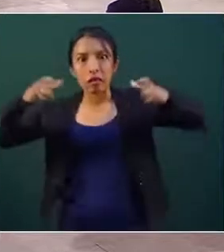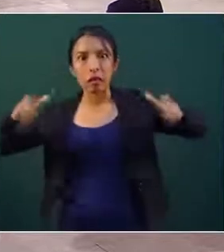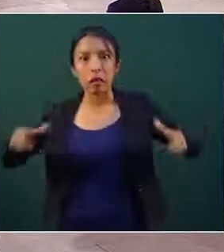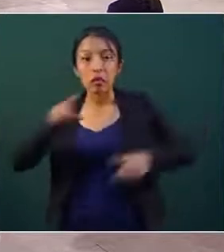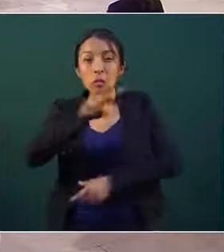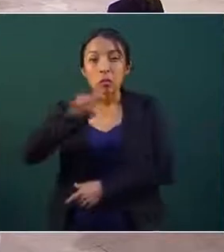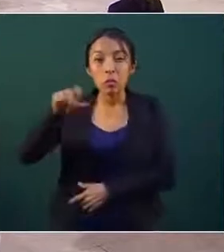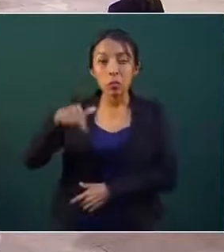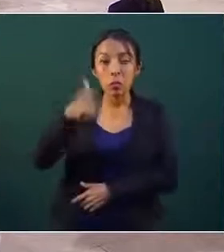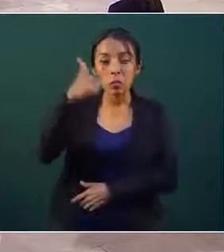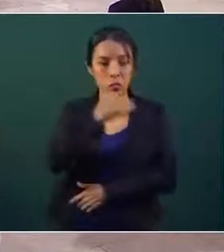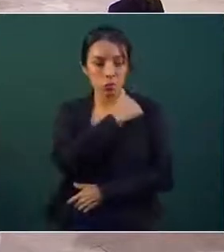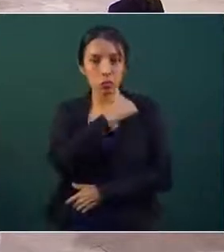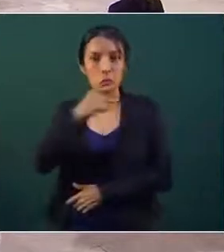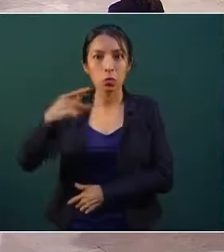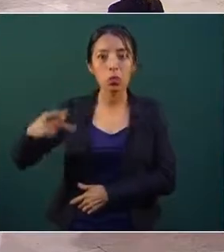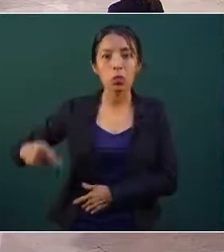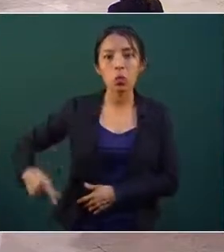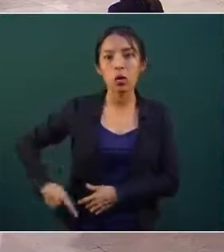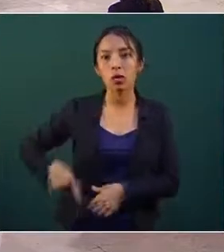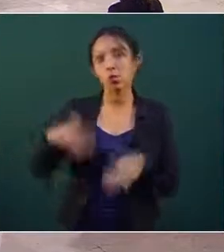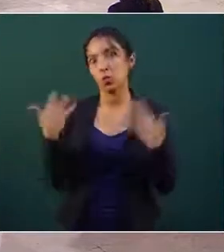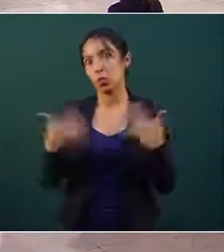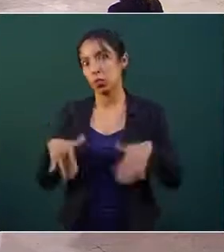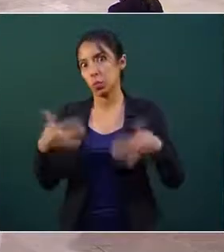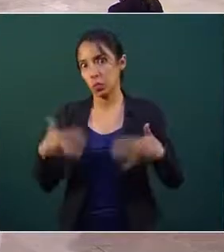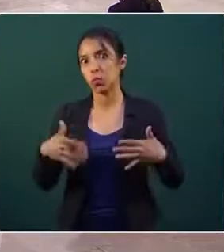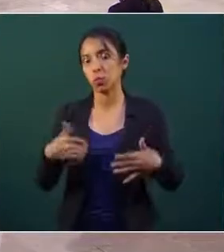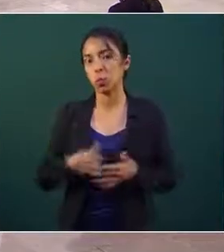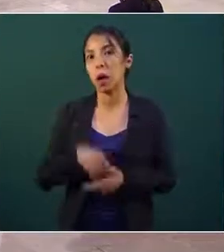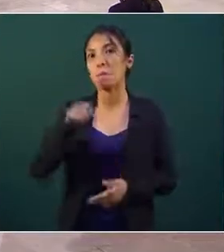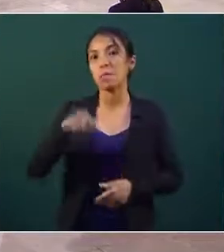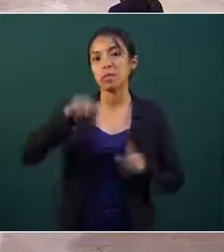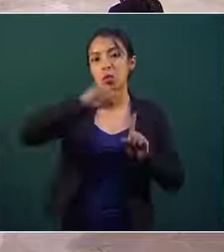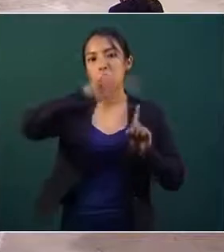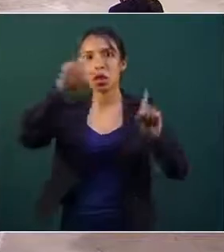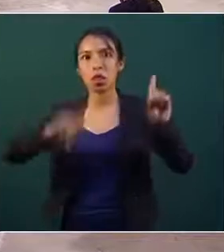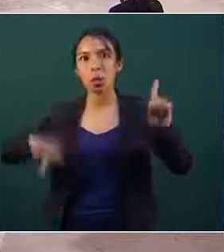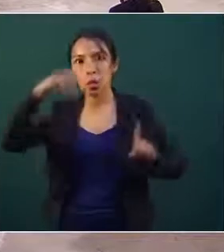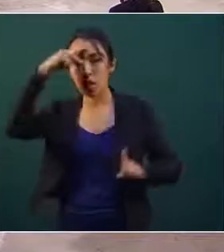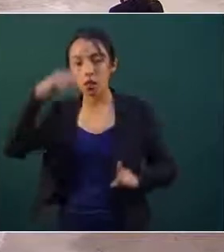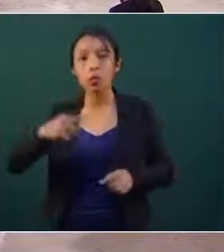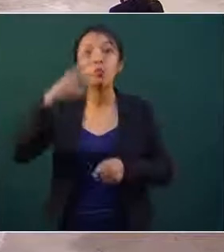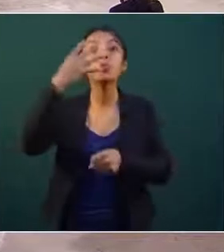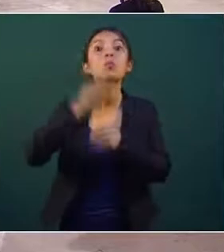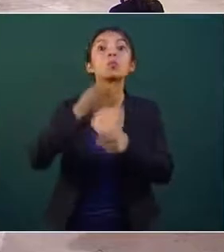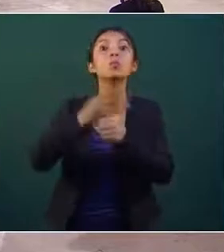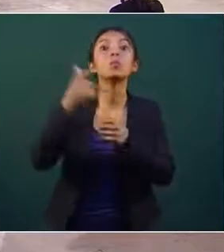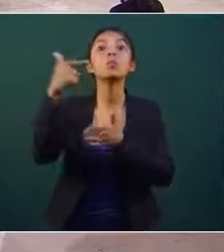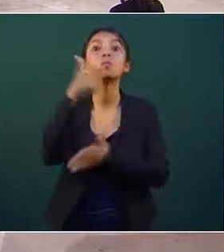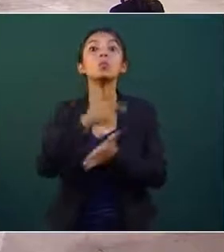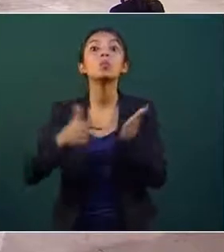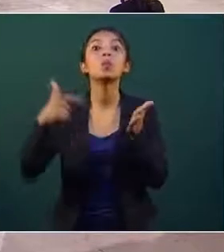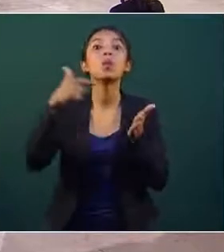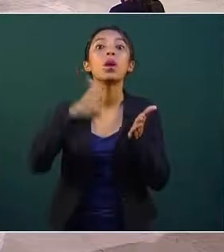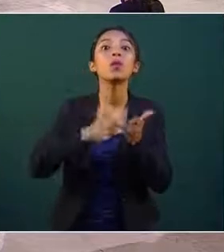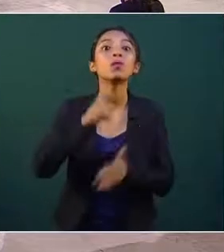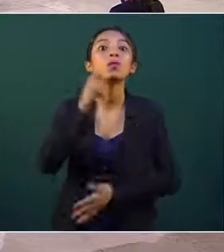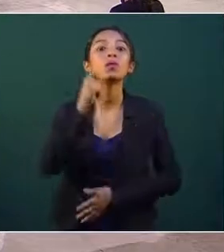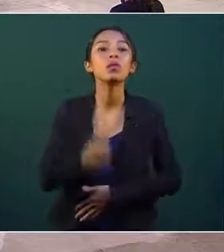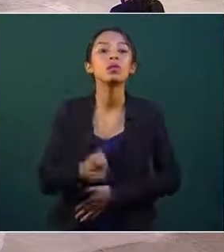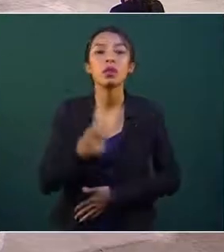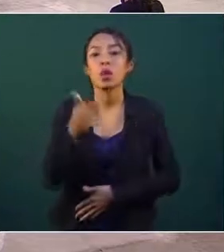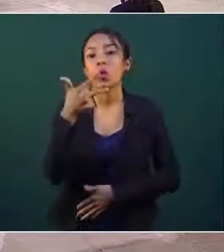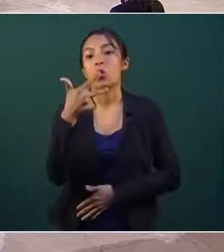municipios y con respecto a la población a nivel nacional ocupa el 4º lugar con un estimado de un poco más de